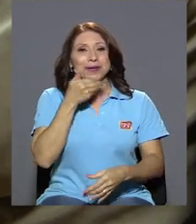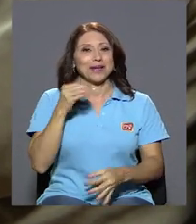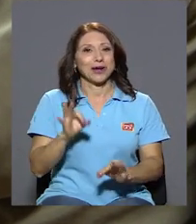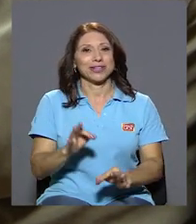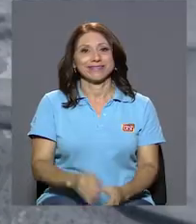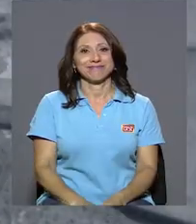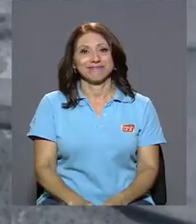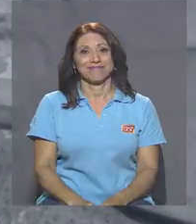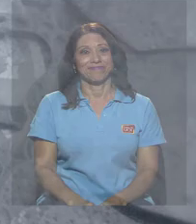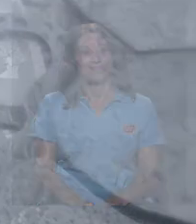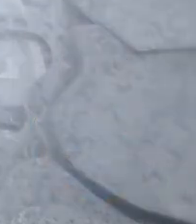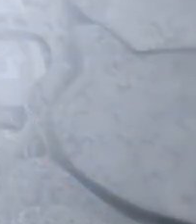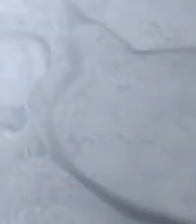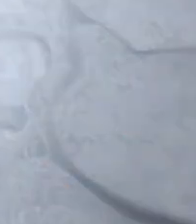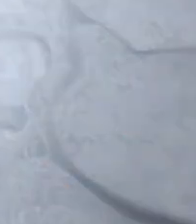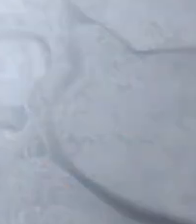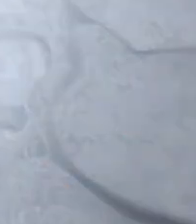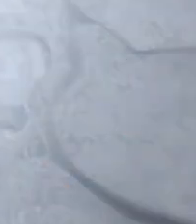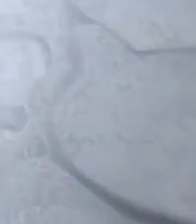no eran las mejores